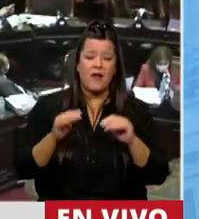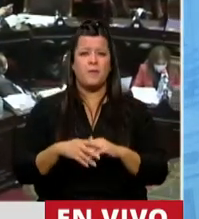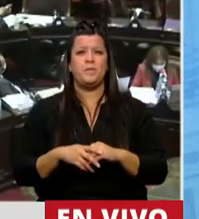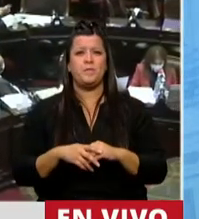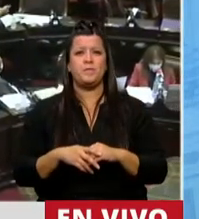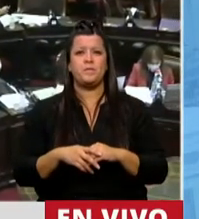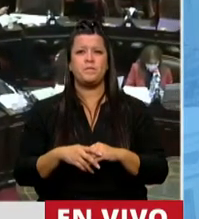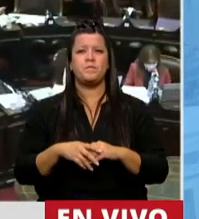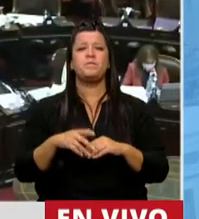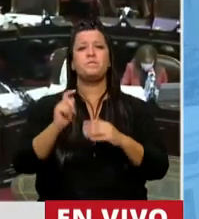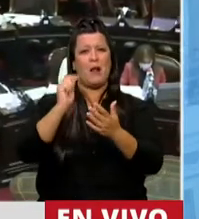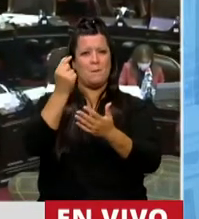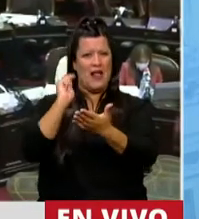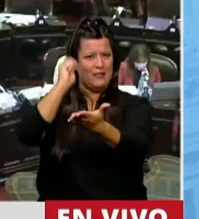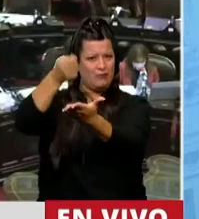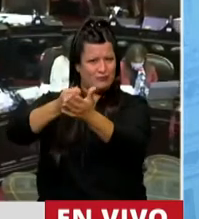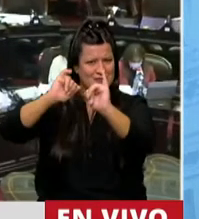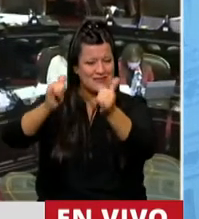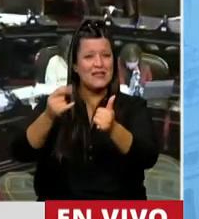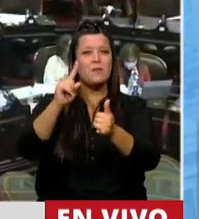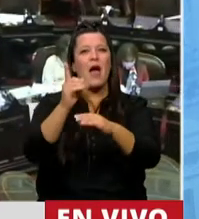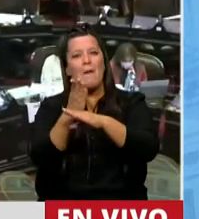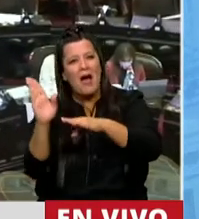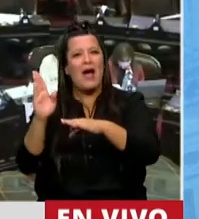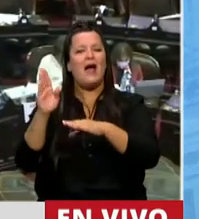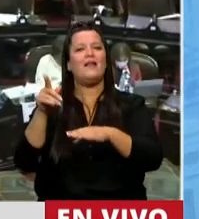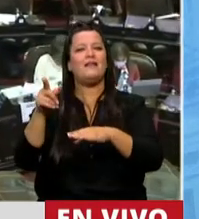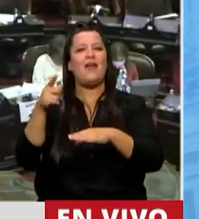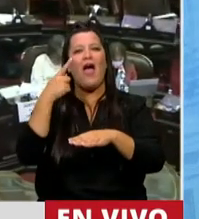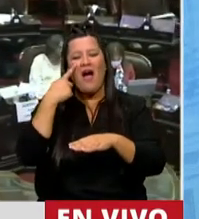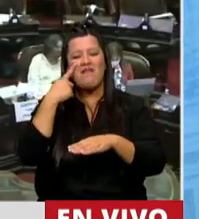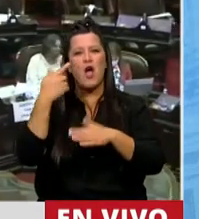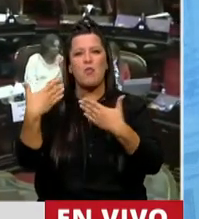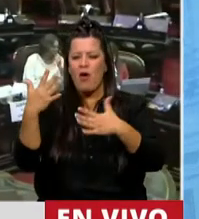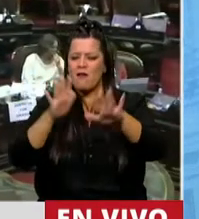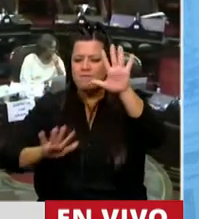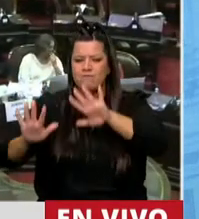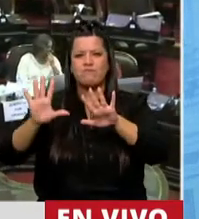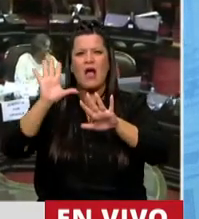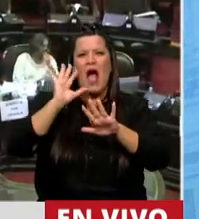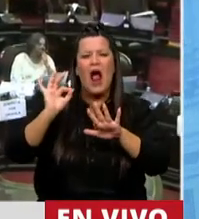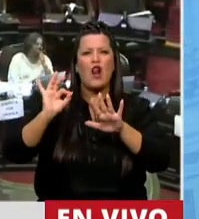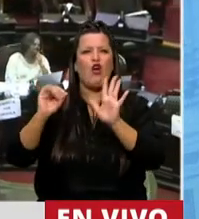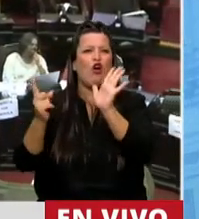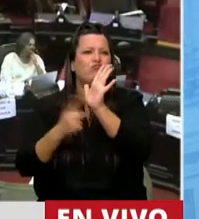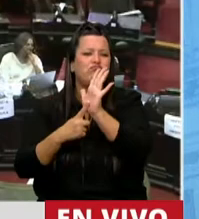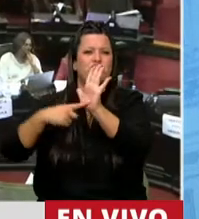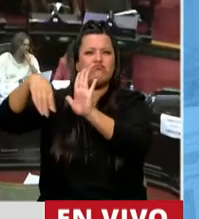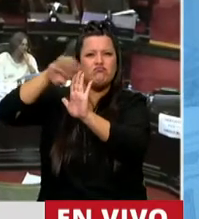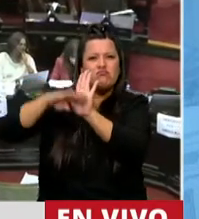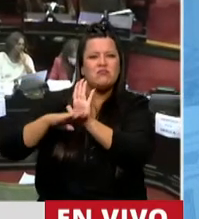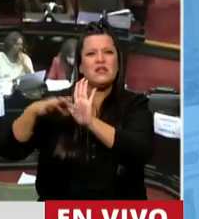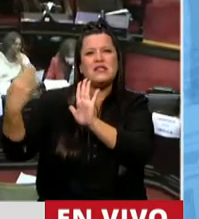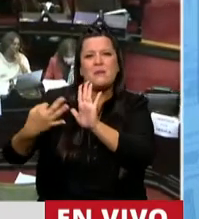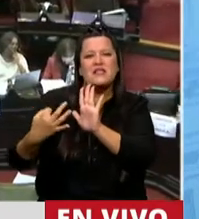allá de este beneficio económico, se pueda diseñar, formular un régimen especial